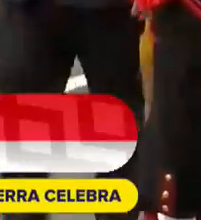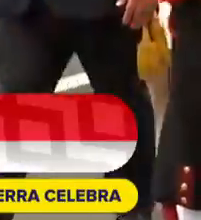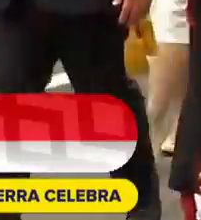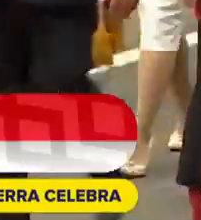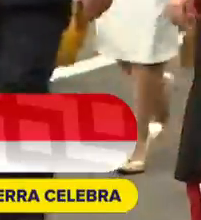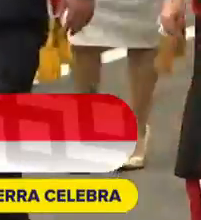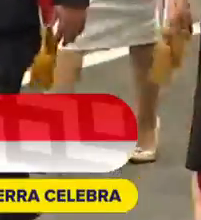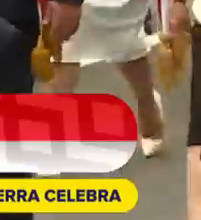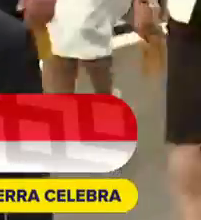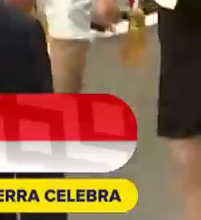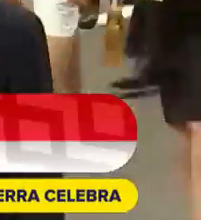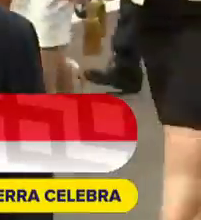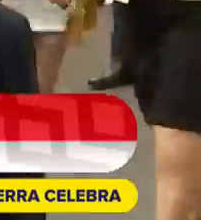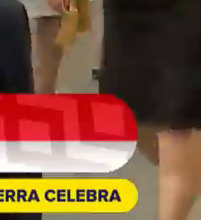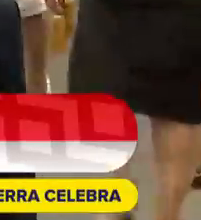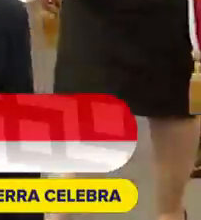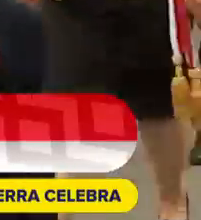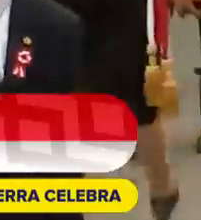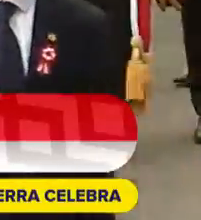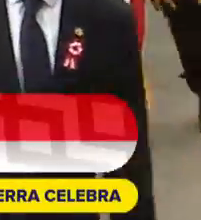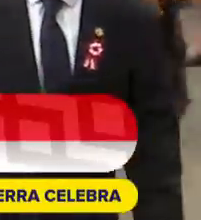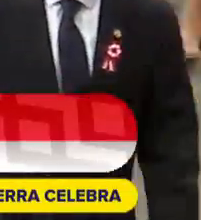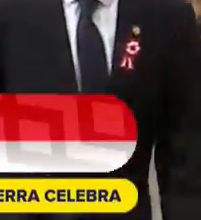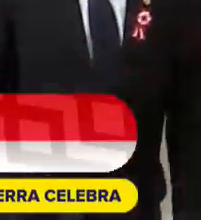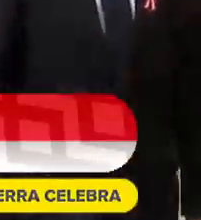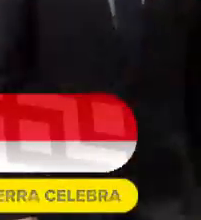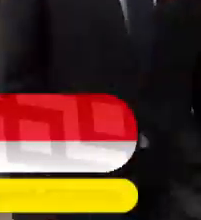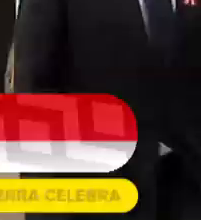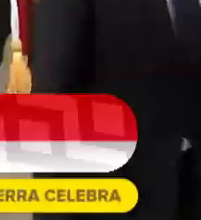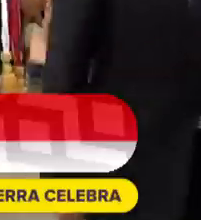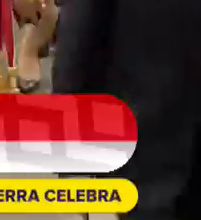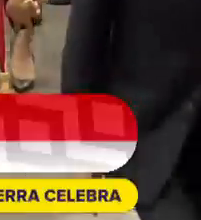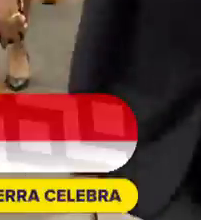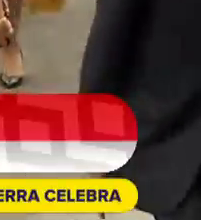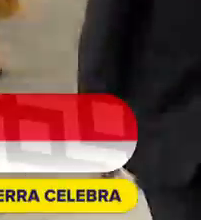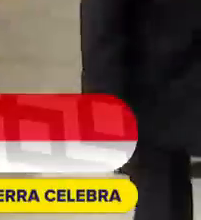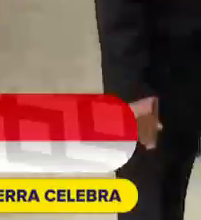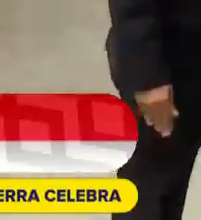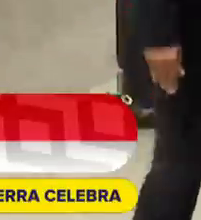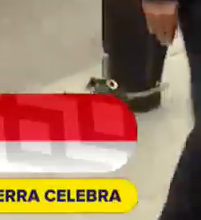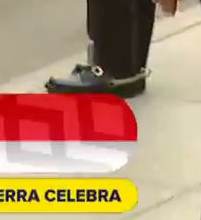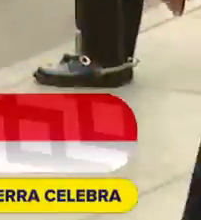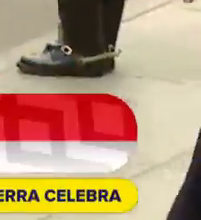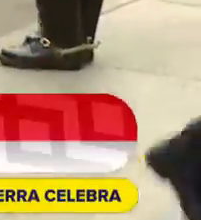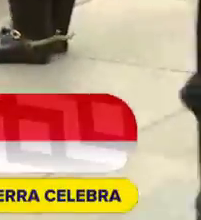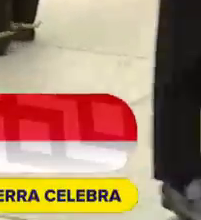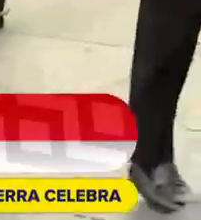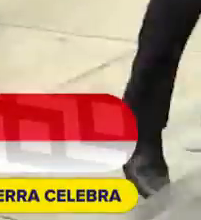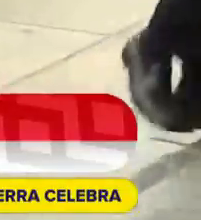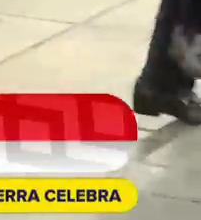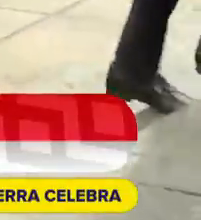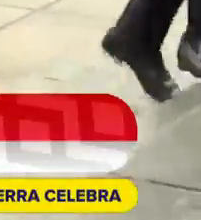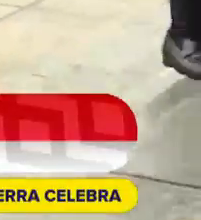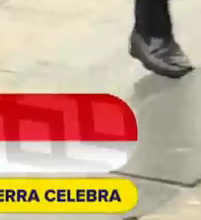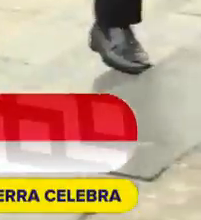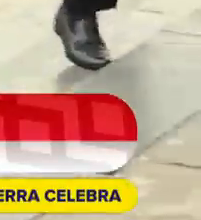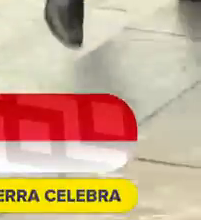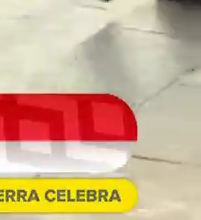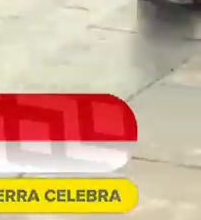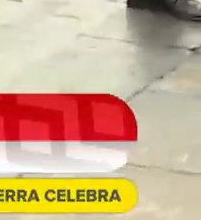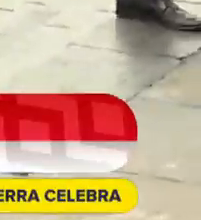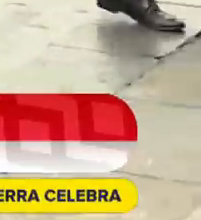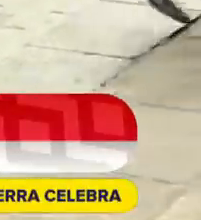a la Catedral de Lima, como parte de esas celebraciones, actividades que se están llevando a cabo para que